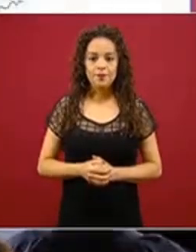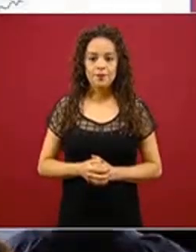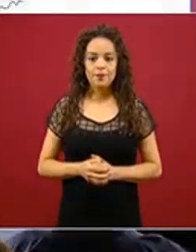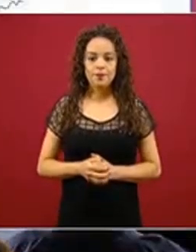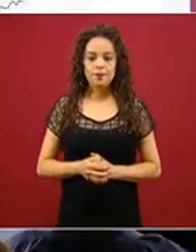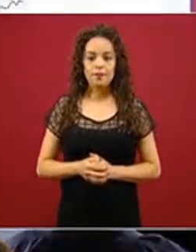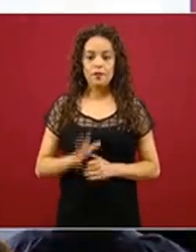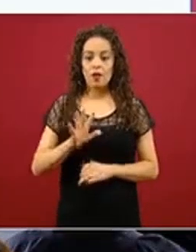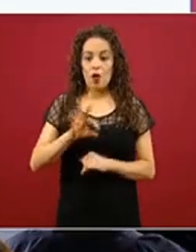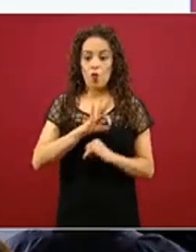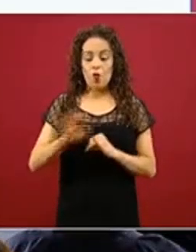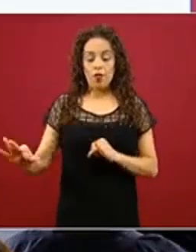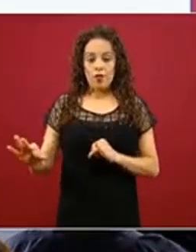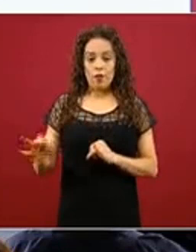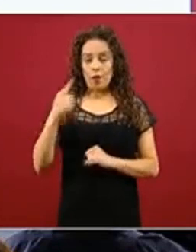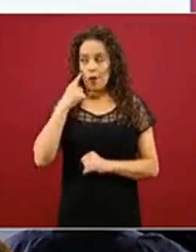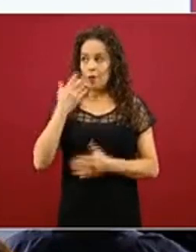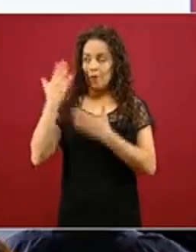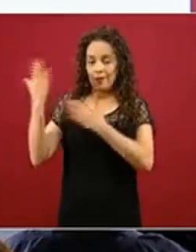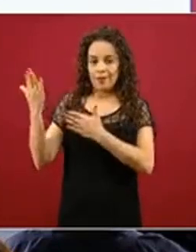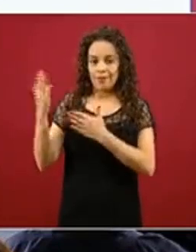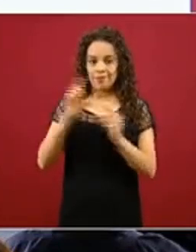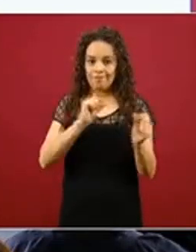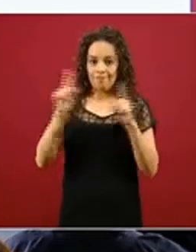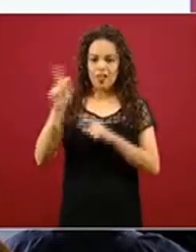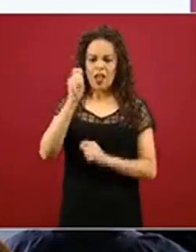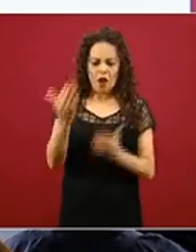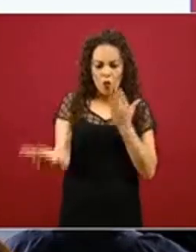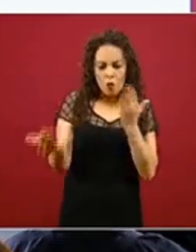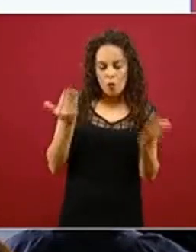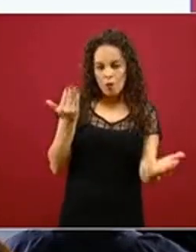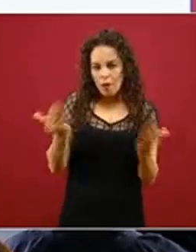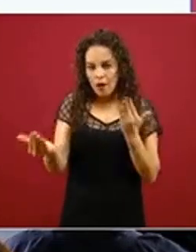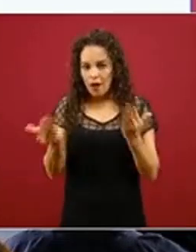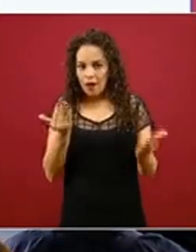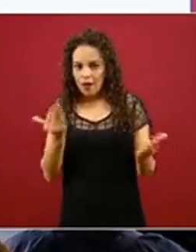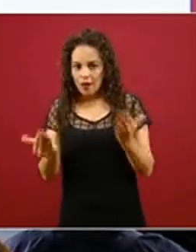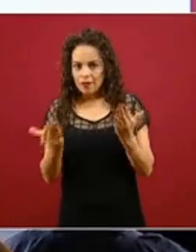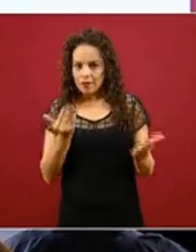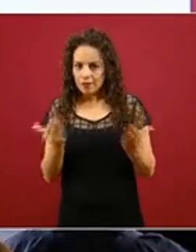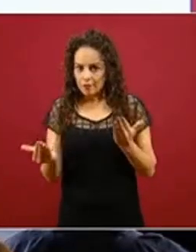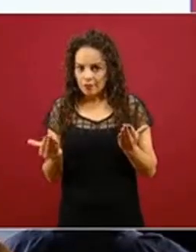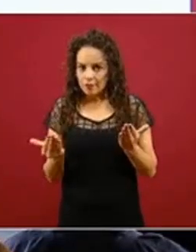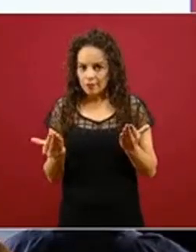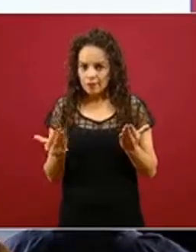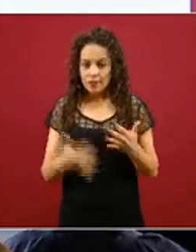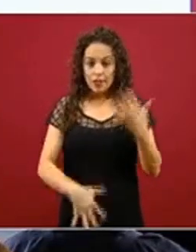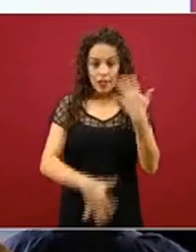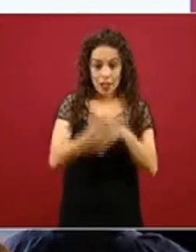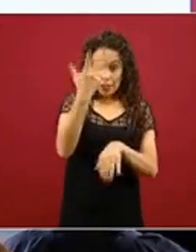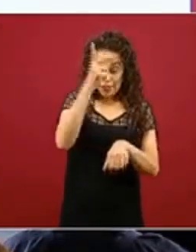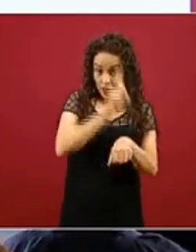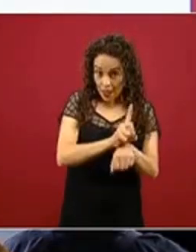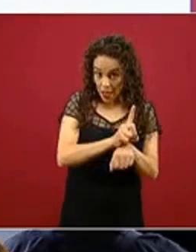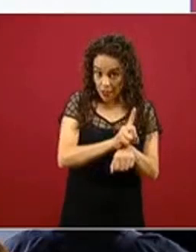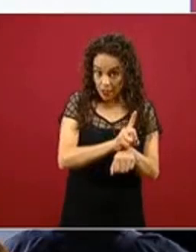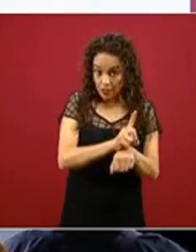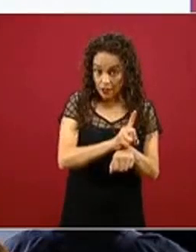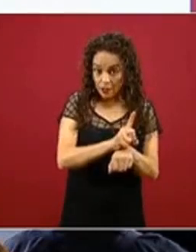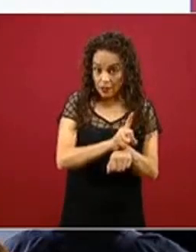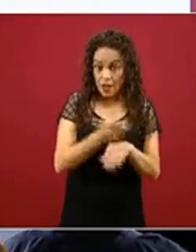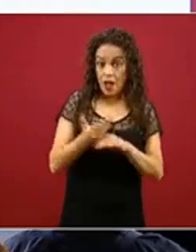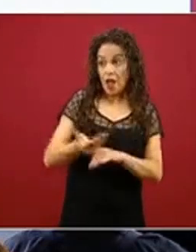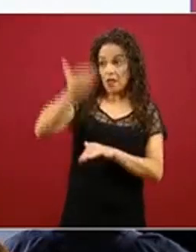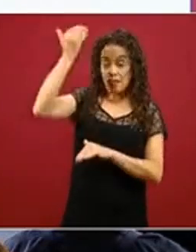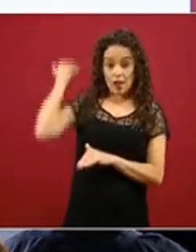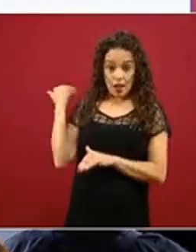Finalmente, vemos esta comparativa, ¿no? Entre 15 días